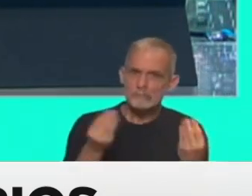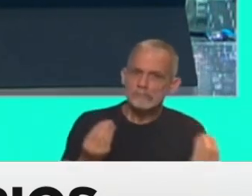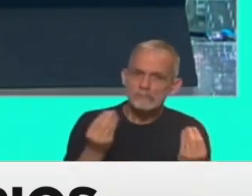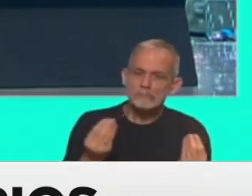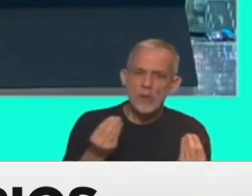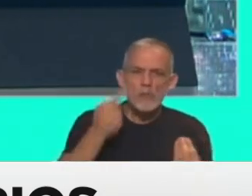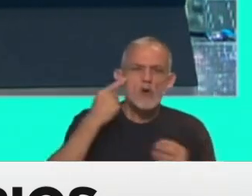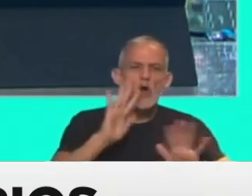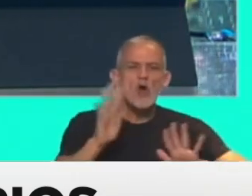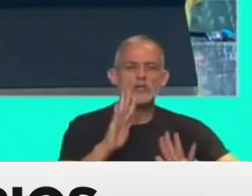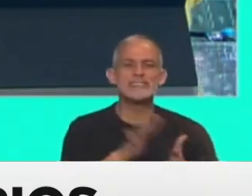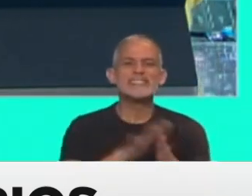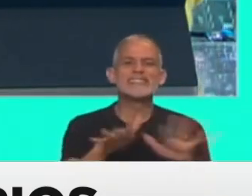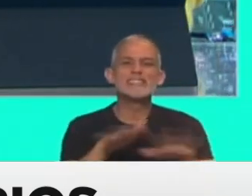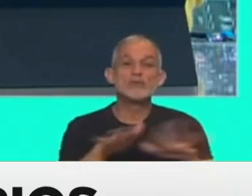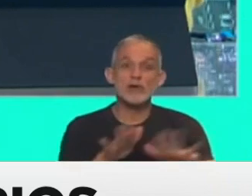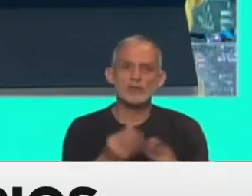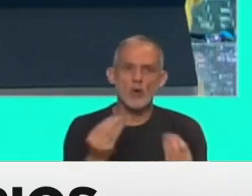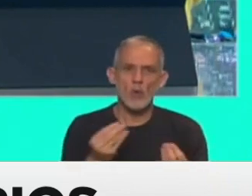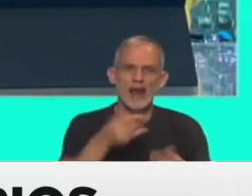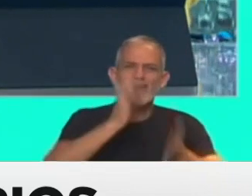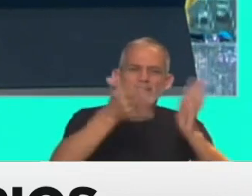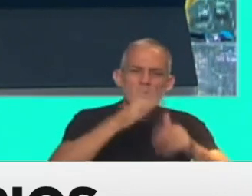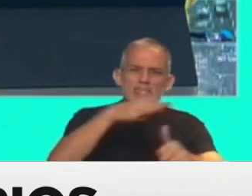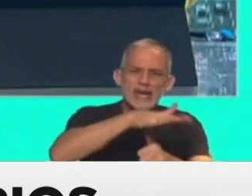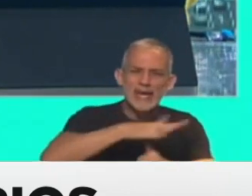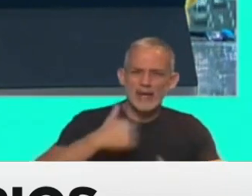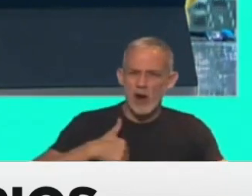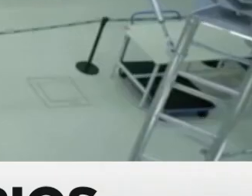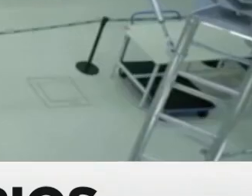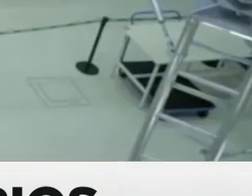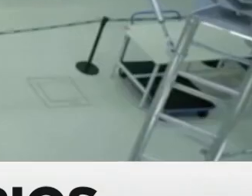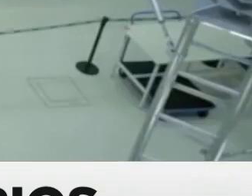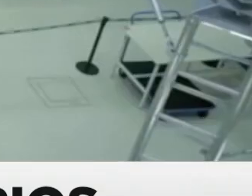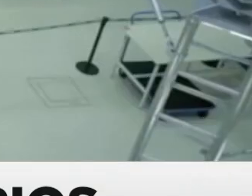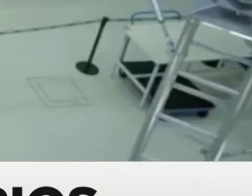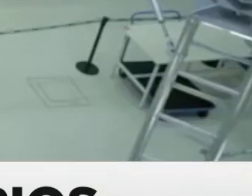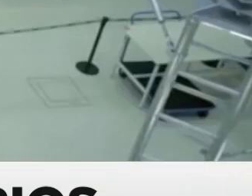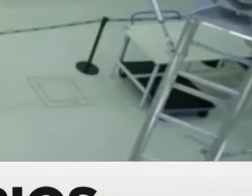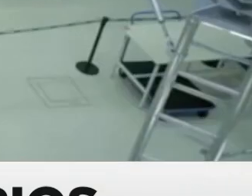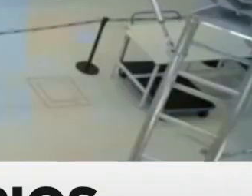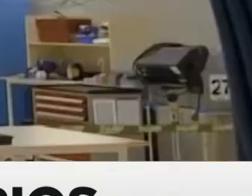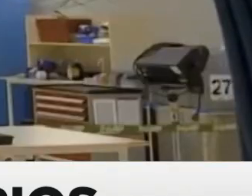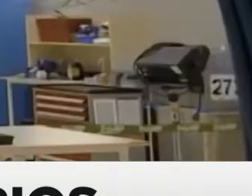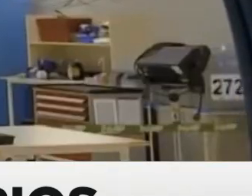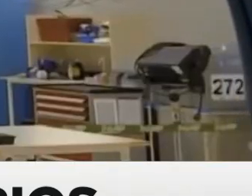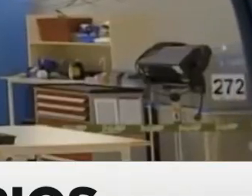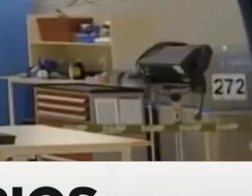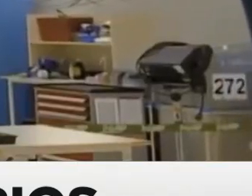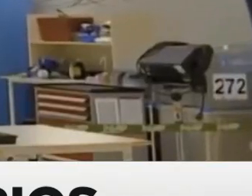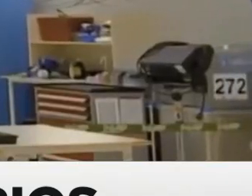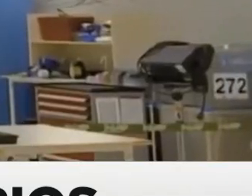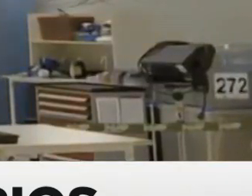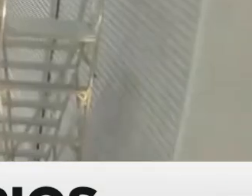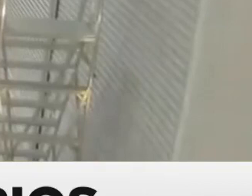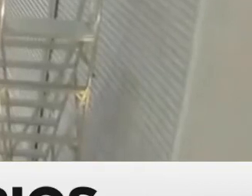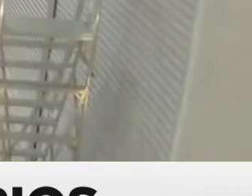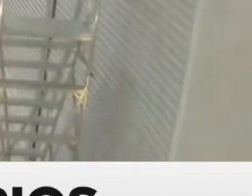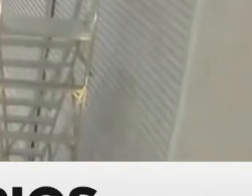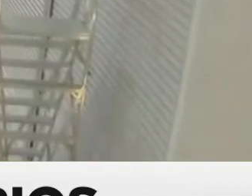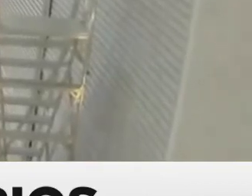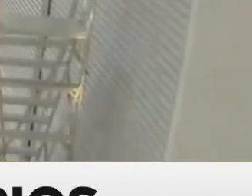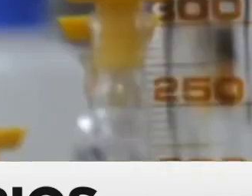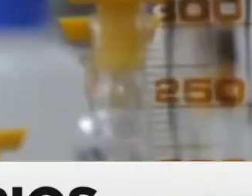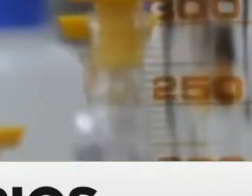situación vinculada precisamente con la violencia, sí, claro, de género en la República Argentina. Aunque la mayor polémica ha sido con el Ministerio de Ciencias,